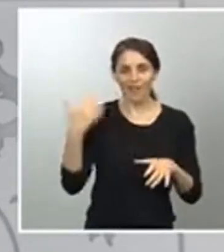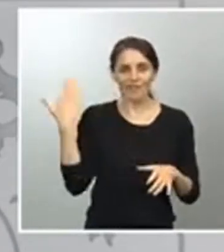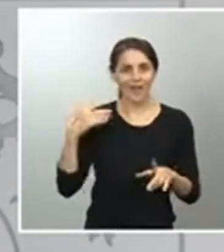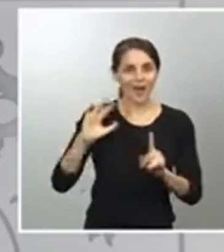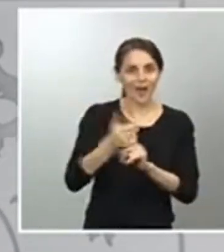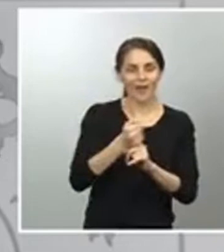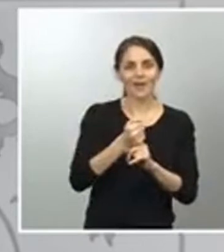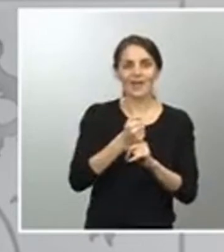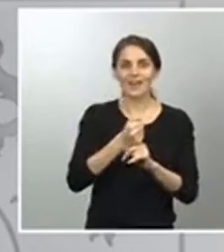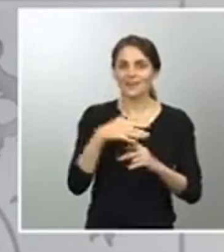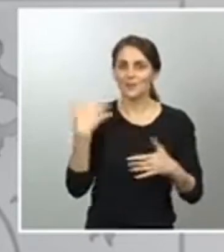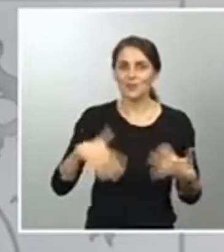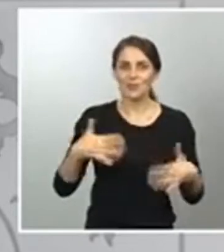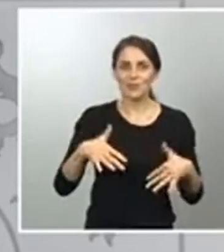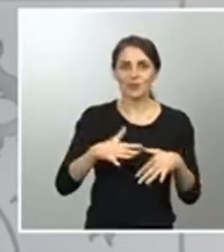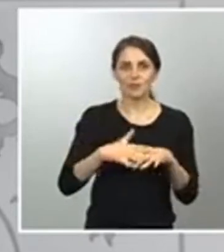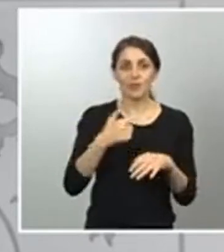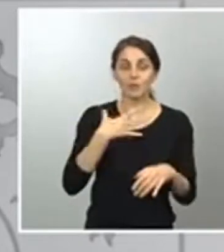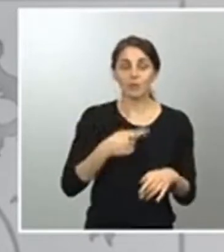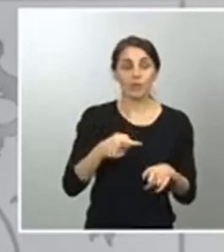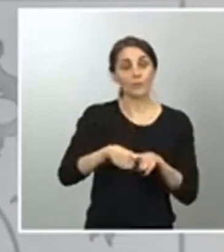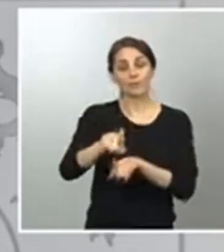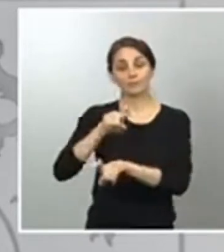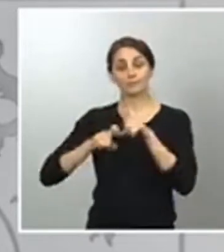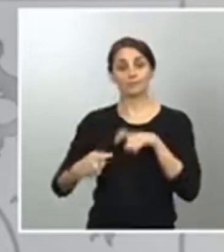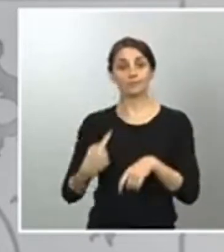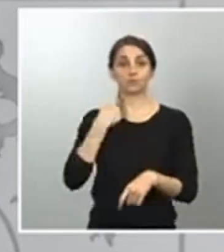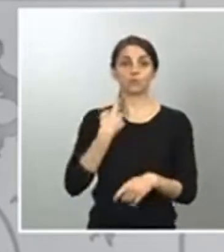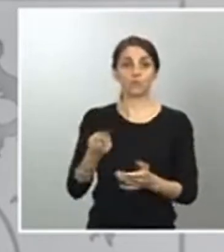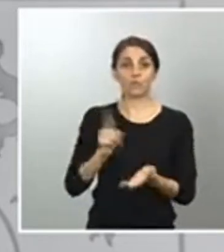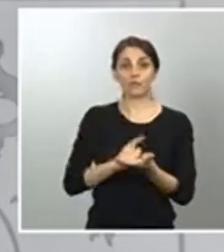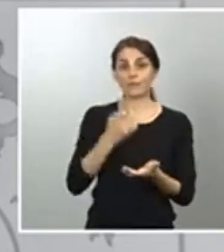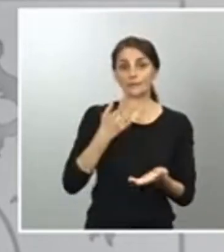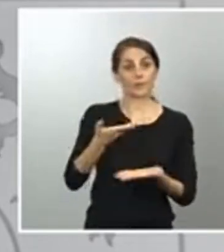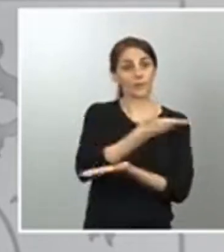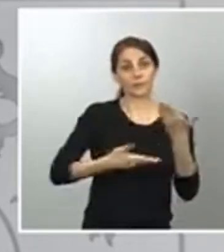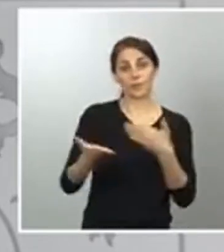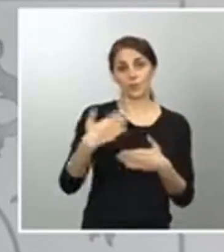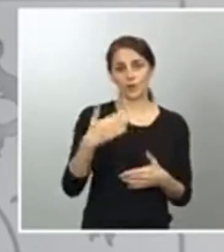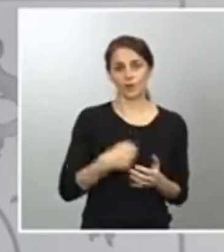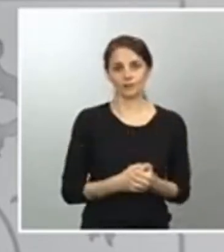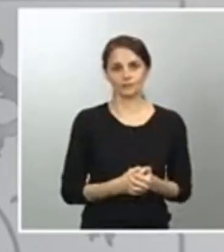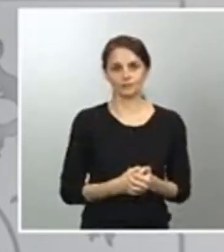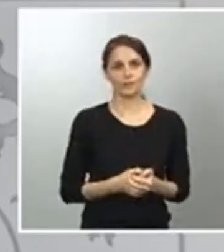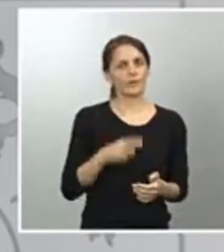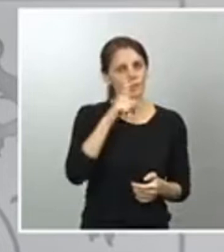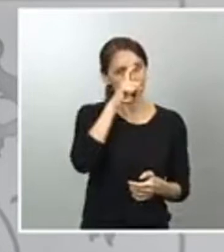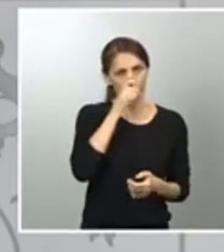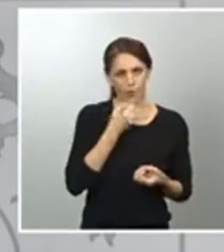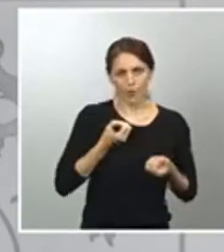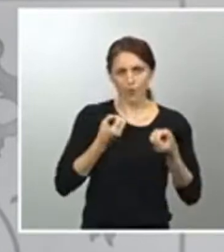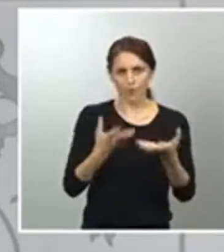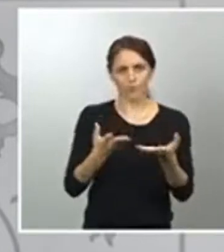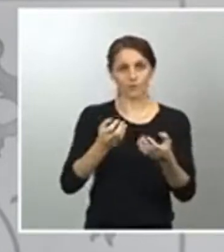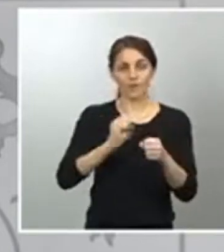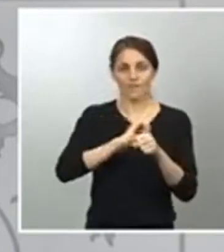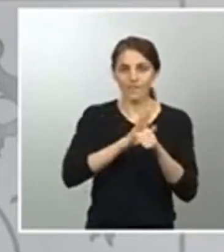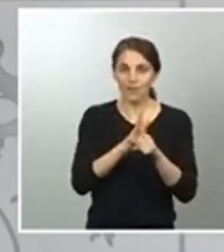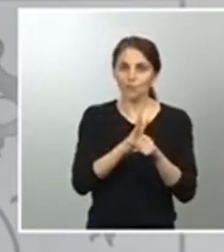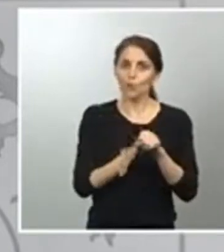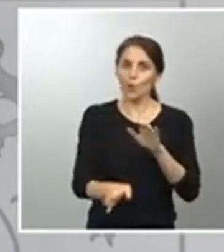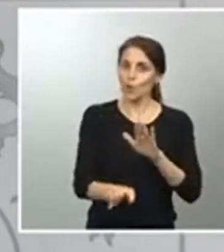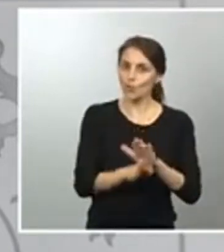todos y todas. El virus, hay que recordarlo, no se ha ido. El virus sigue ahí, al acecho,